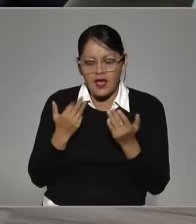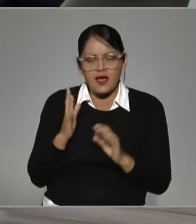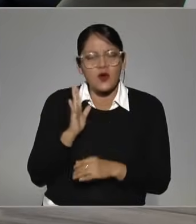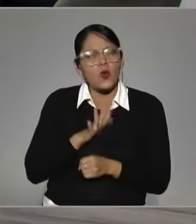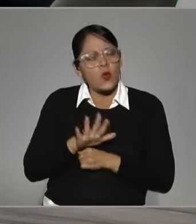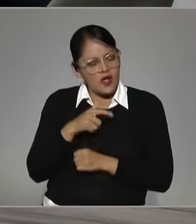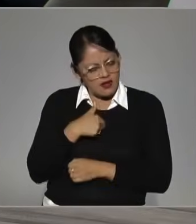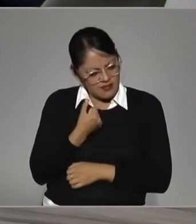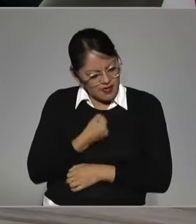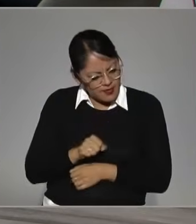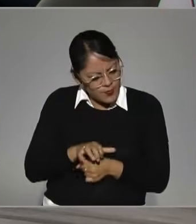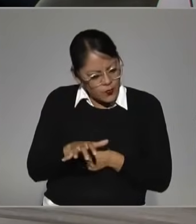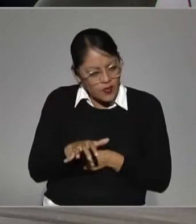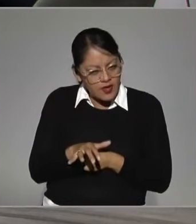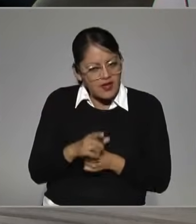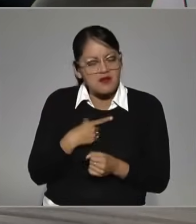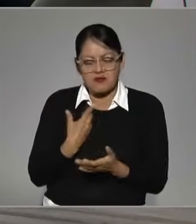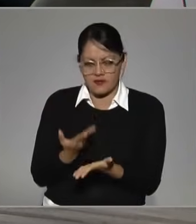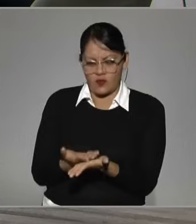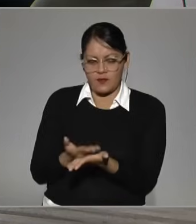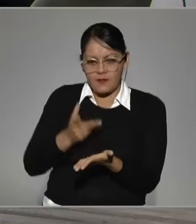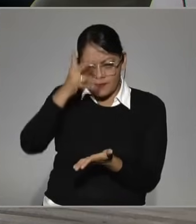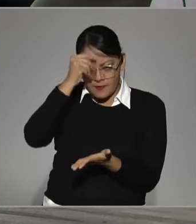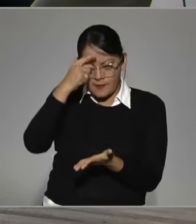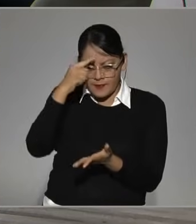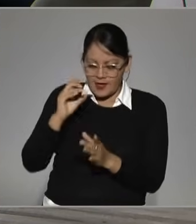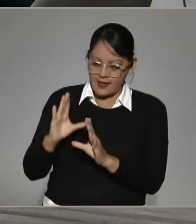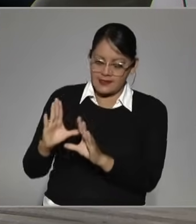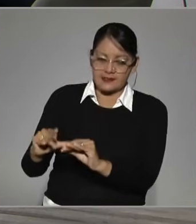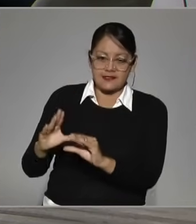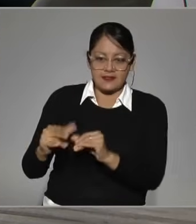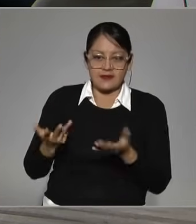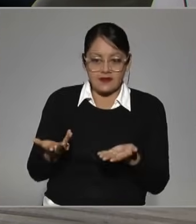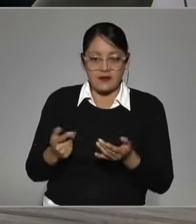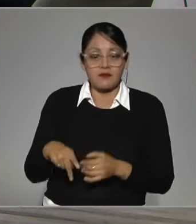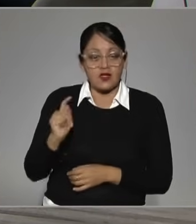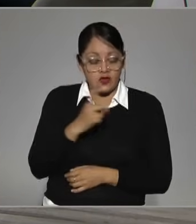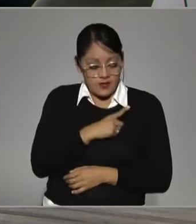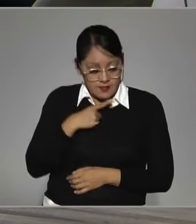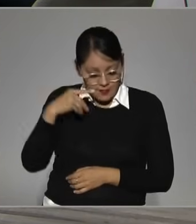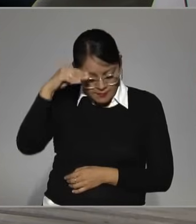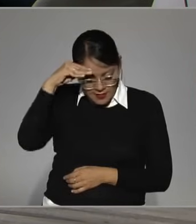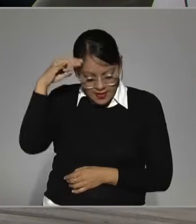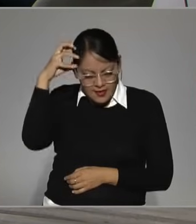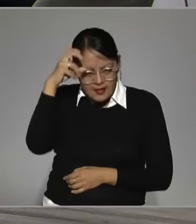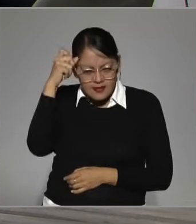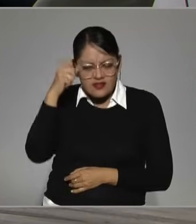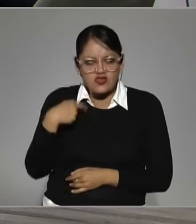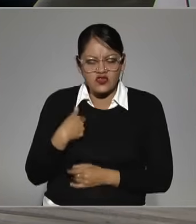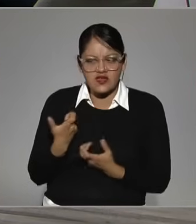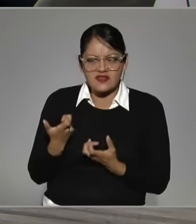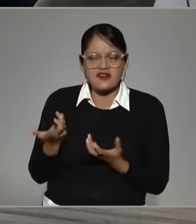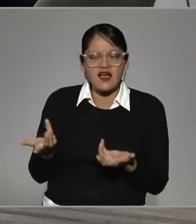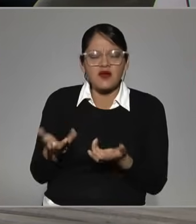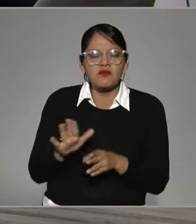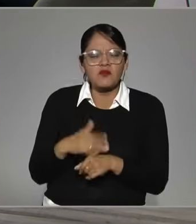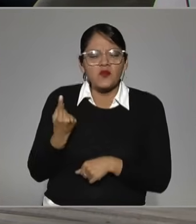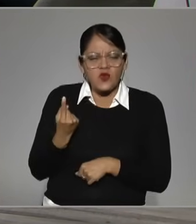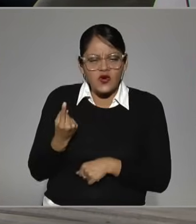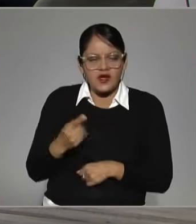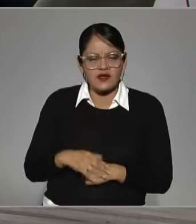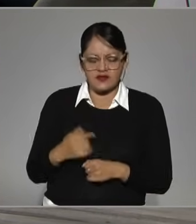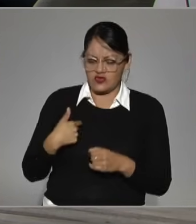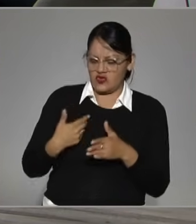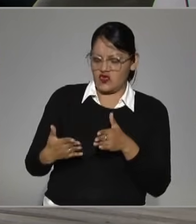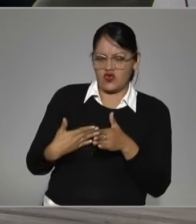buscar proponer o aprender esto para enseñárselo. Pero además voy a reflexionar, ¿por qué hago estas formas? ¿Por qué